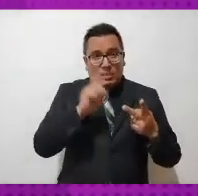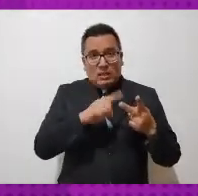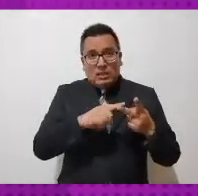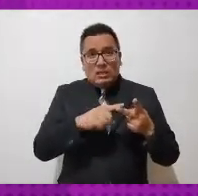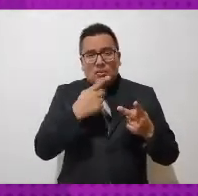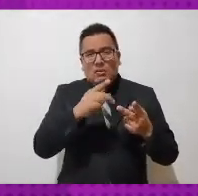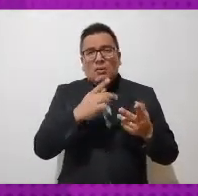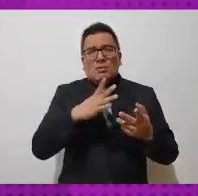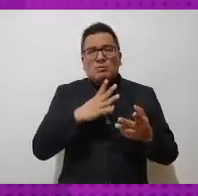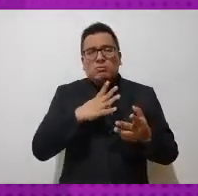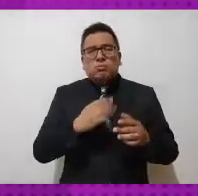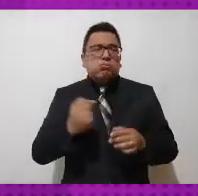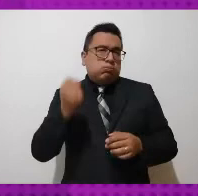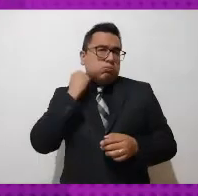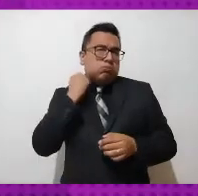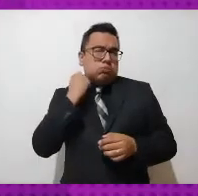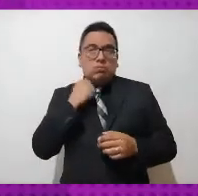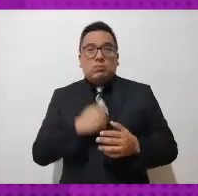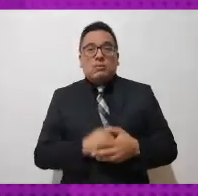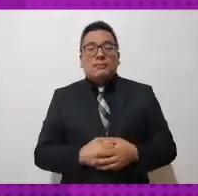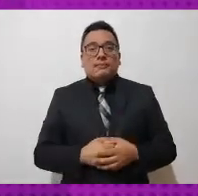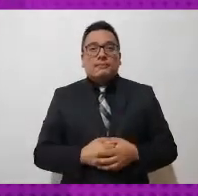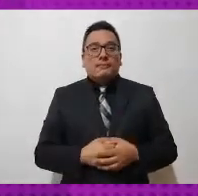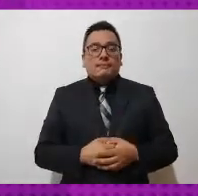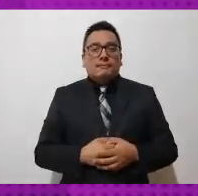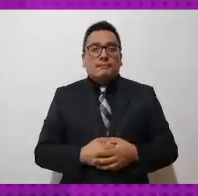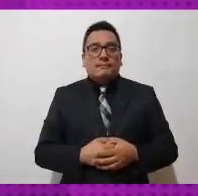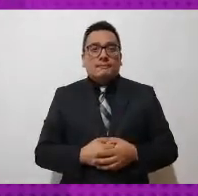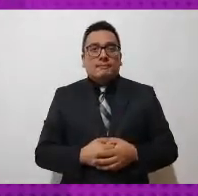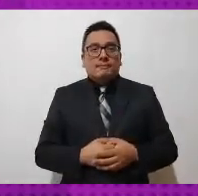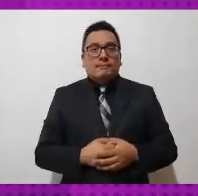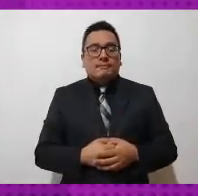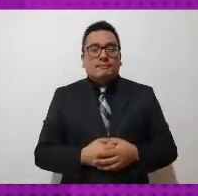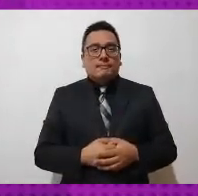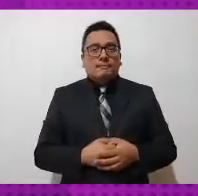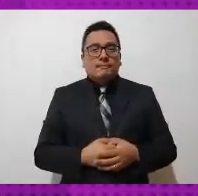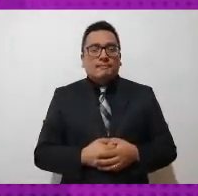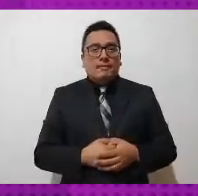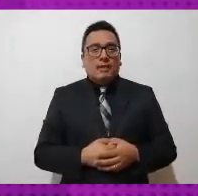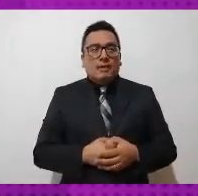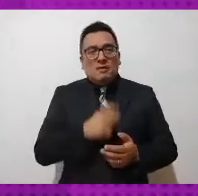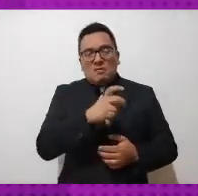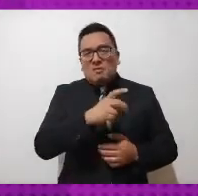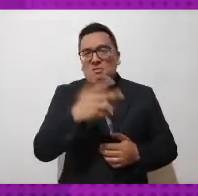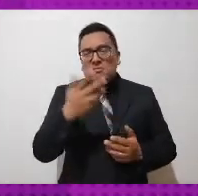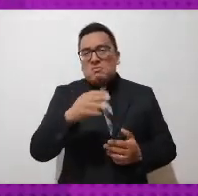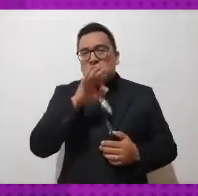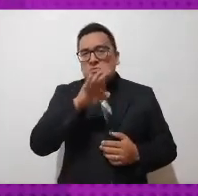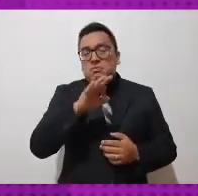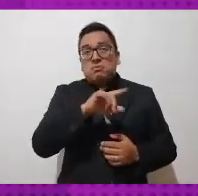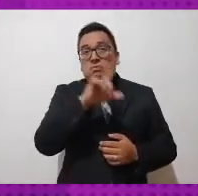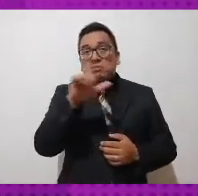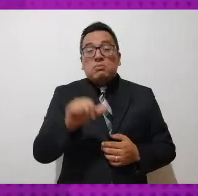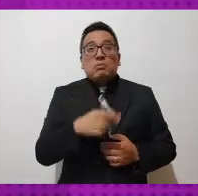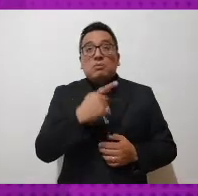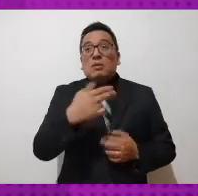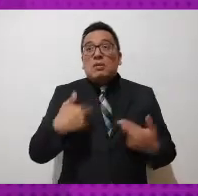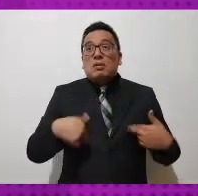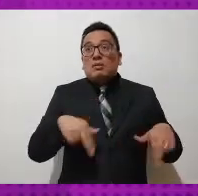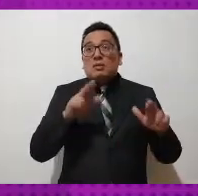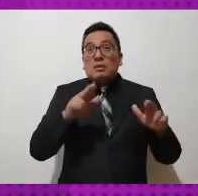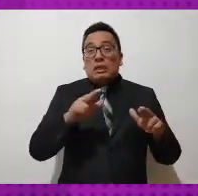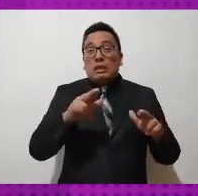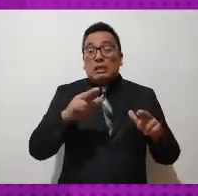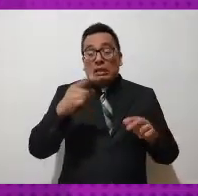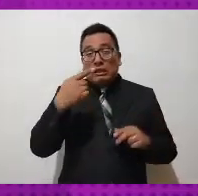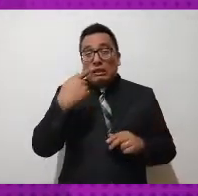que ejerció el cargo, bueno, de forma extraordinaria, que también fue representante de la ONU, o sea, representante